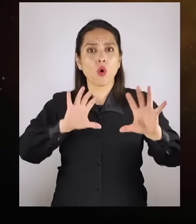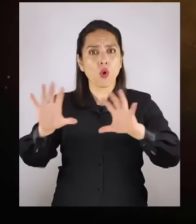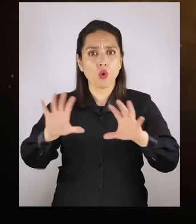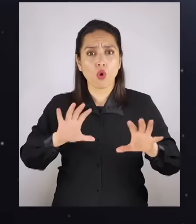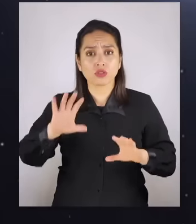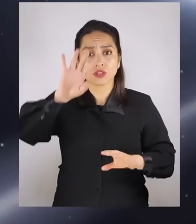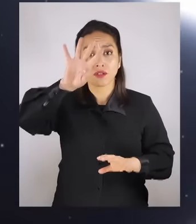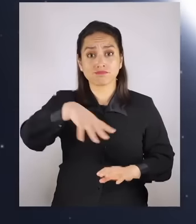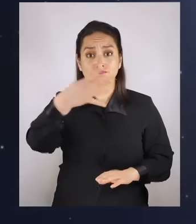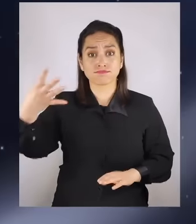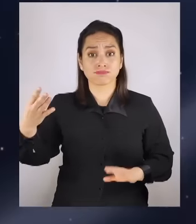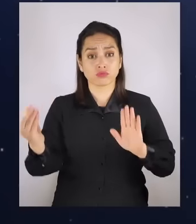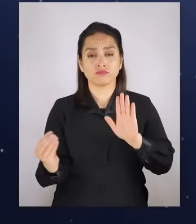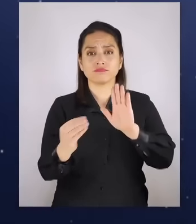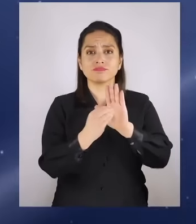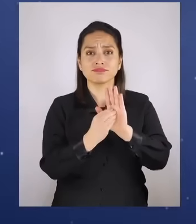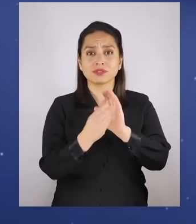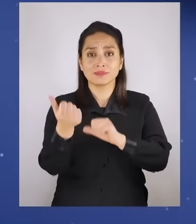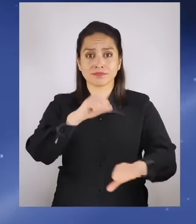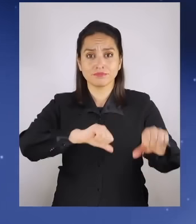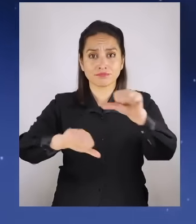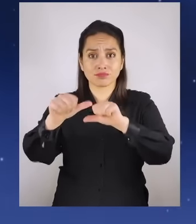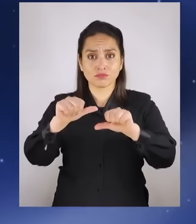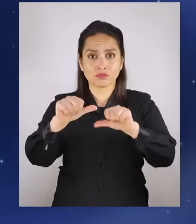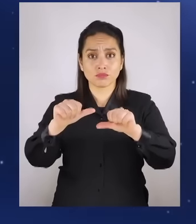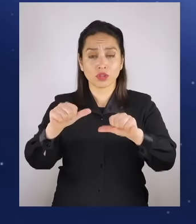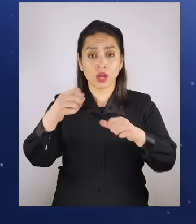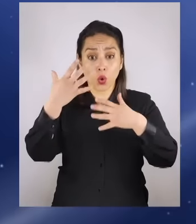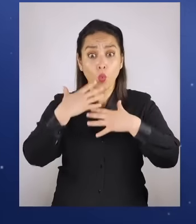alguna vez parte de una estrella masiva en el universo.